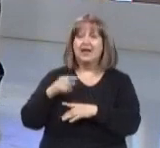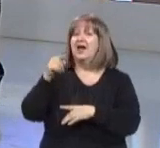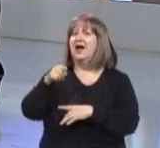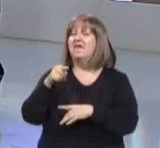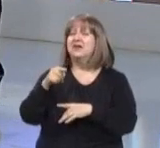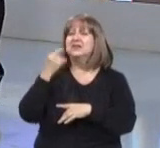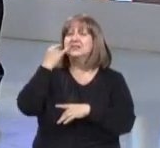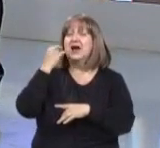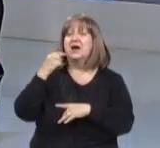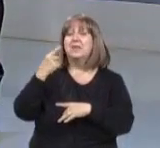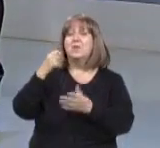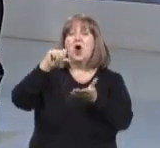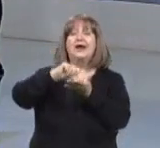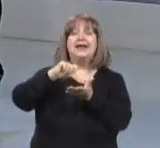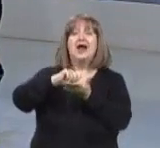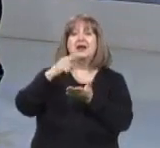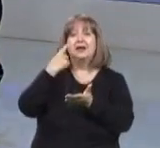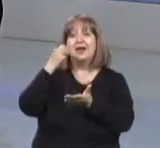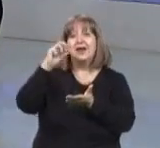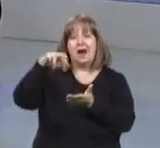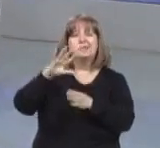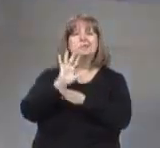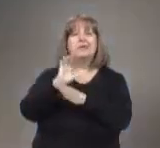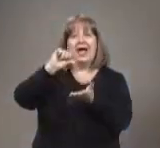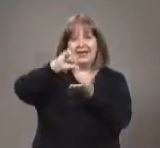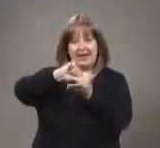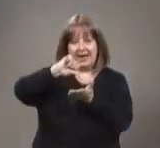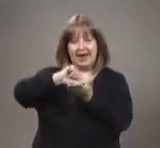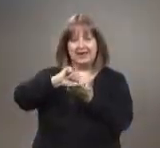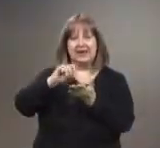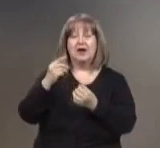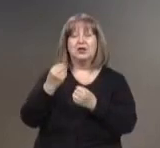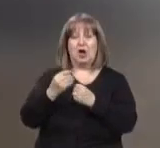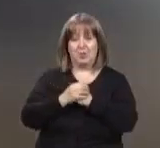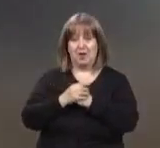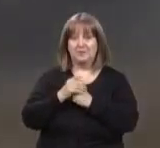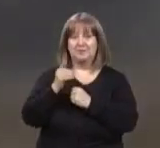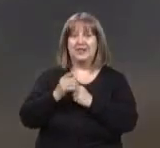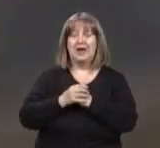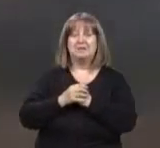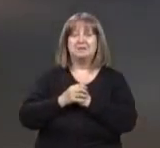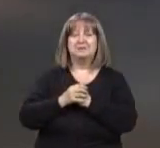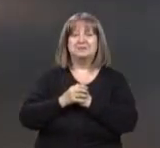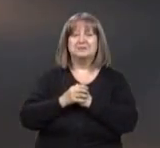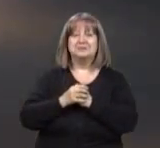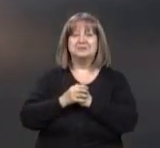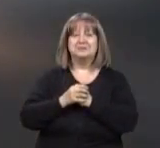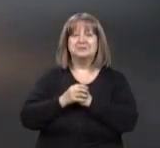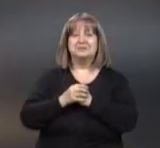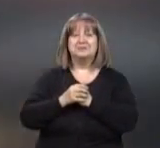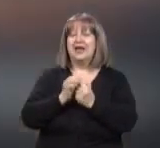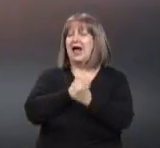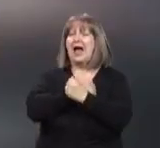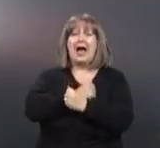unos hinchas iraníes. A ver, ¿qué mirá, hicieron? Por el amor a Messi, a ver, ¿podemos ver el video? Mirá la gigantografía.